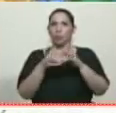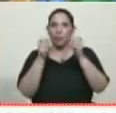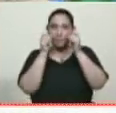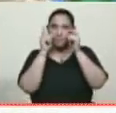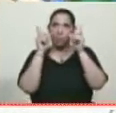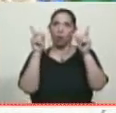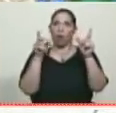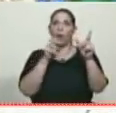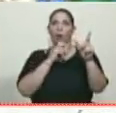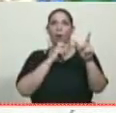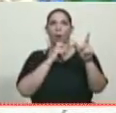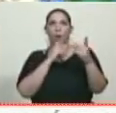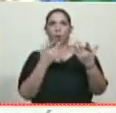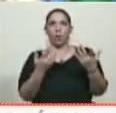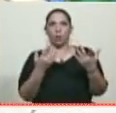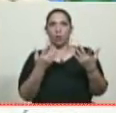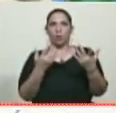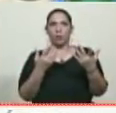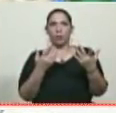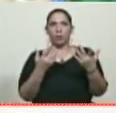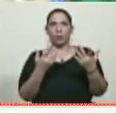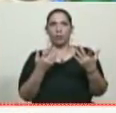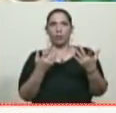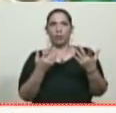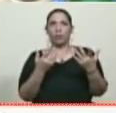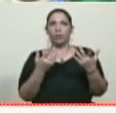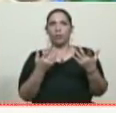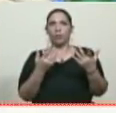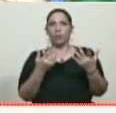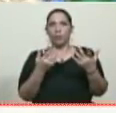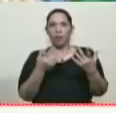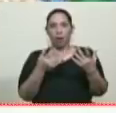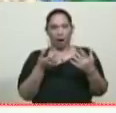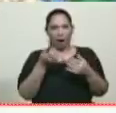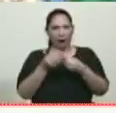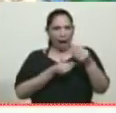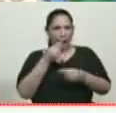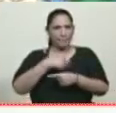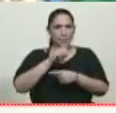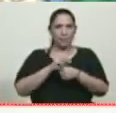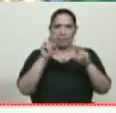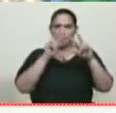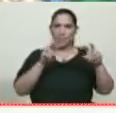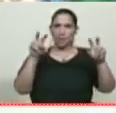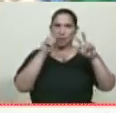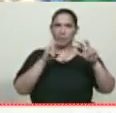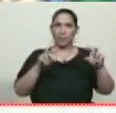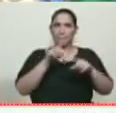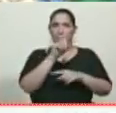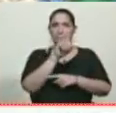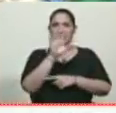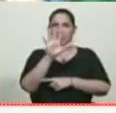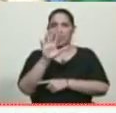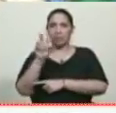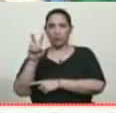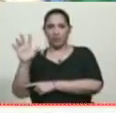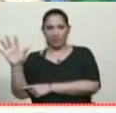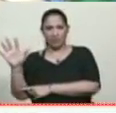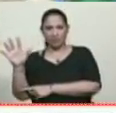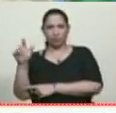Raleigh viene, le quema en su primera expedición en 1595 la ciudad que ha fundado Antonio Berrío en